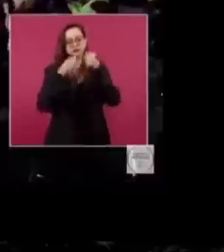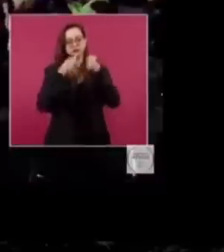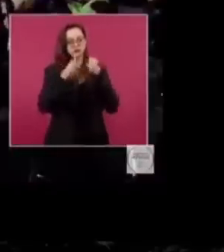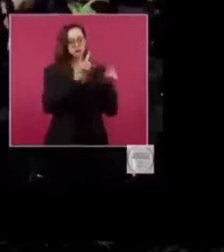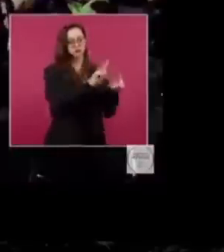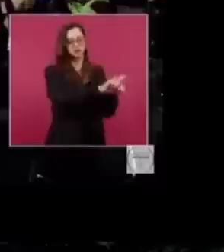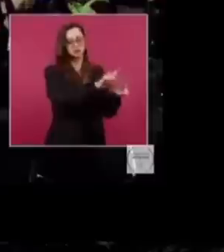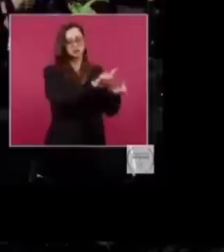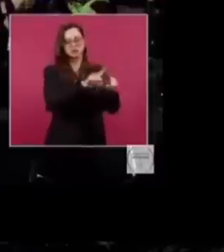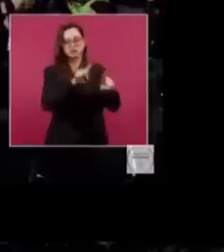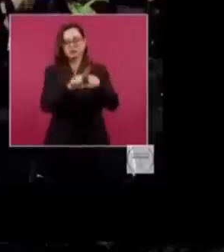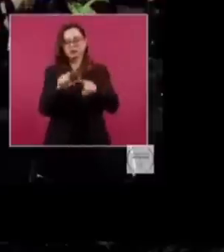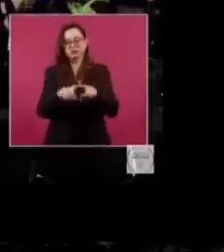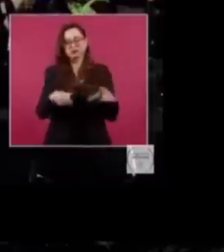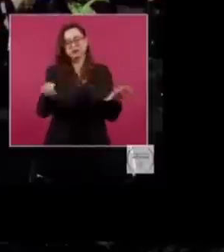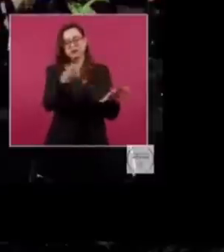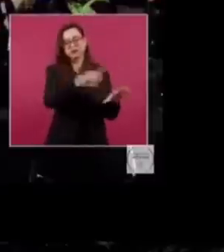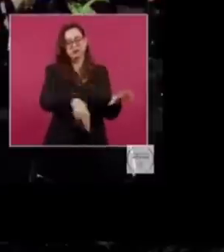del conservadurismo.